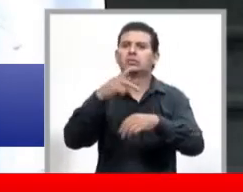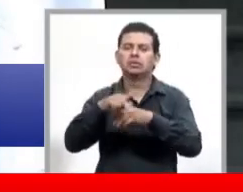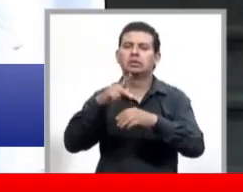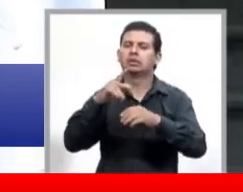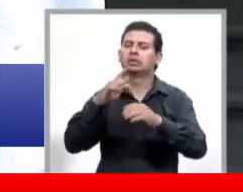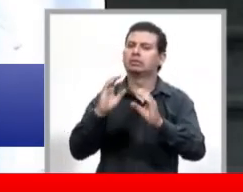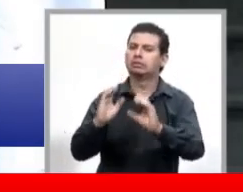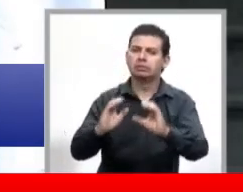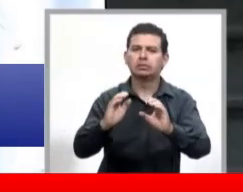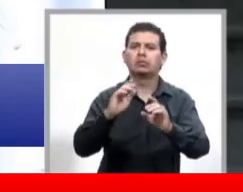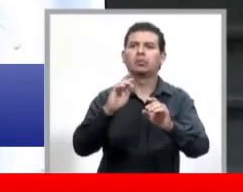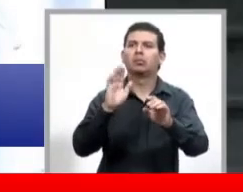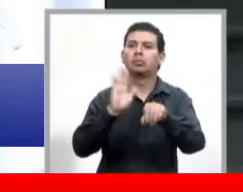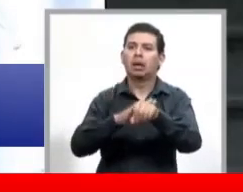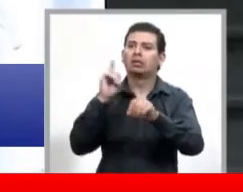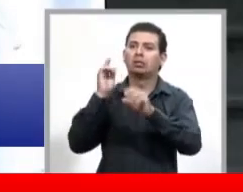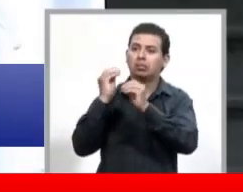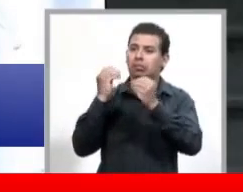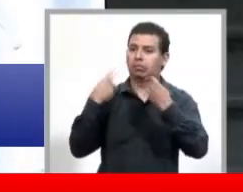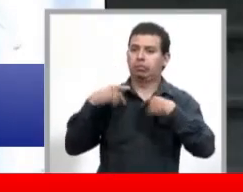Oaxaca, para evitar